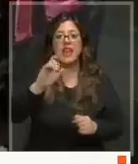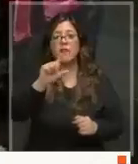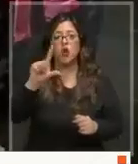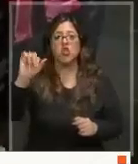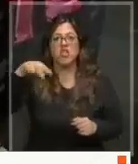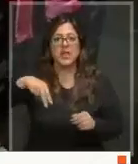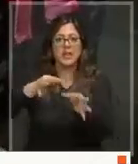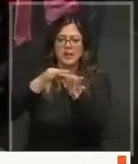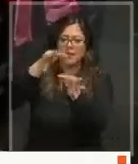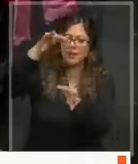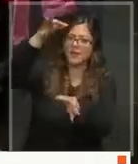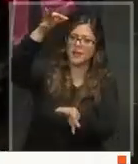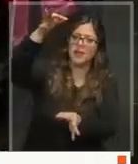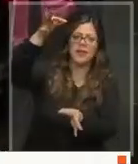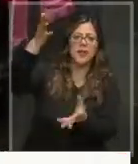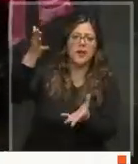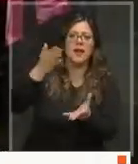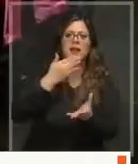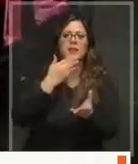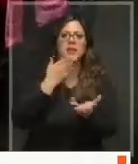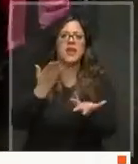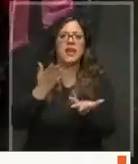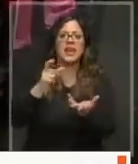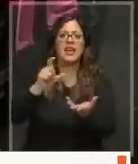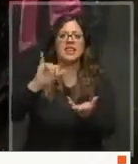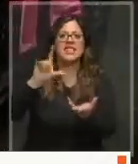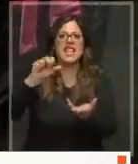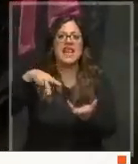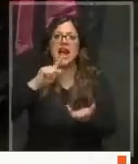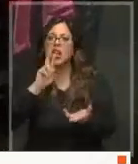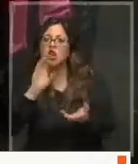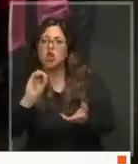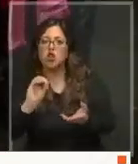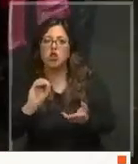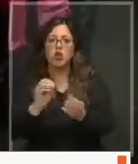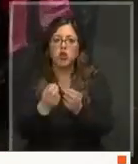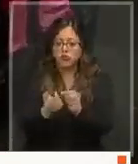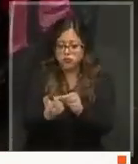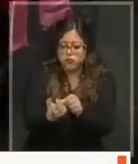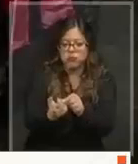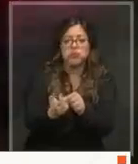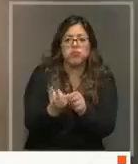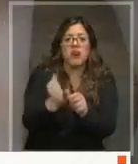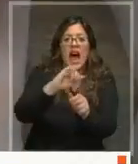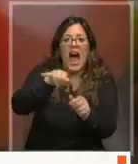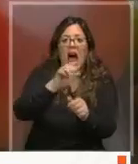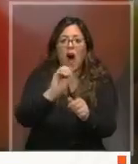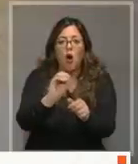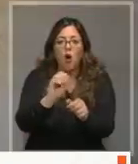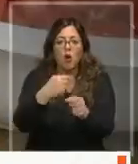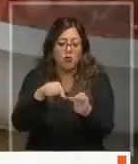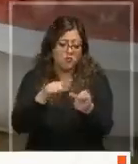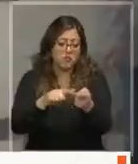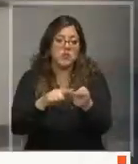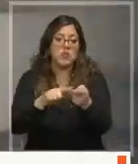cilantro, con ajo, el tomatito picadito chiquitito, el ají verde.